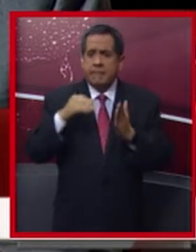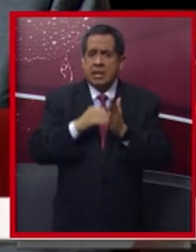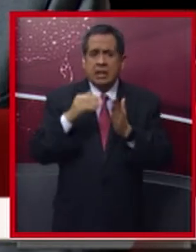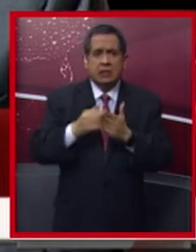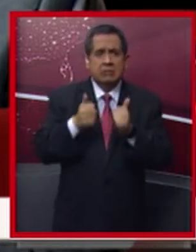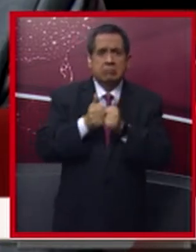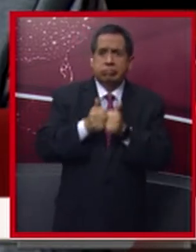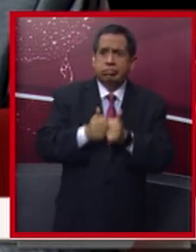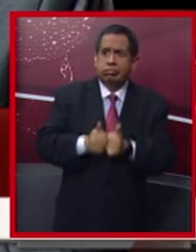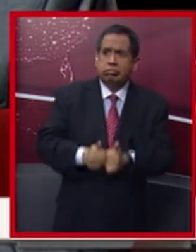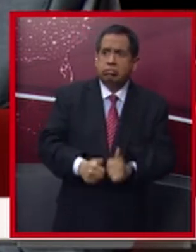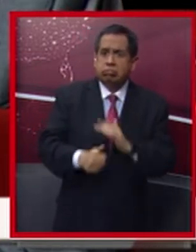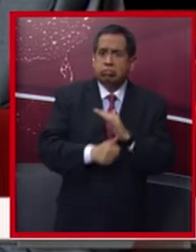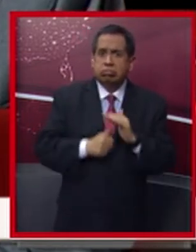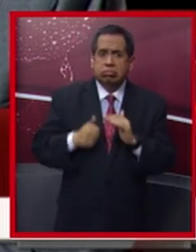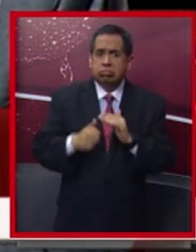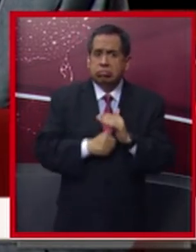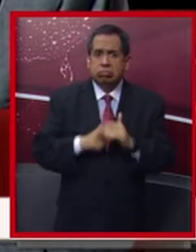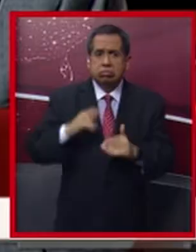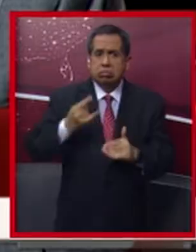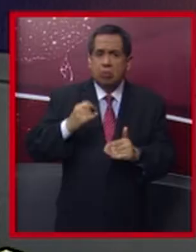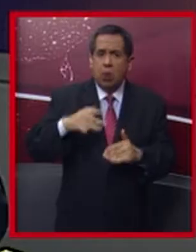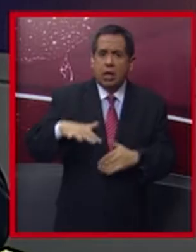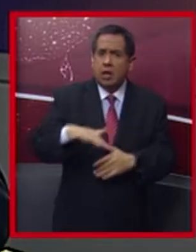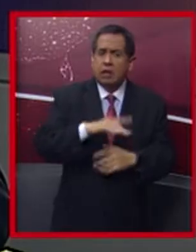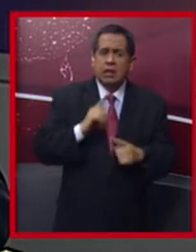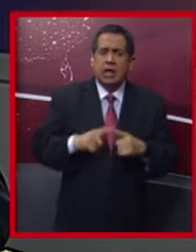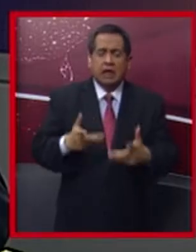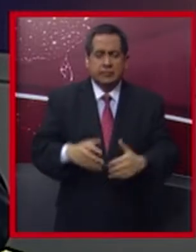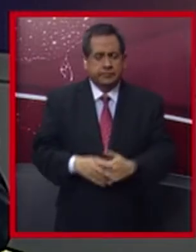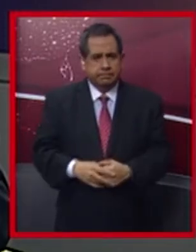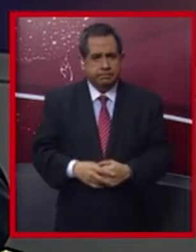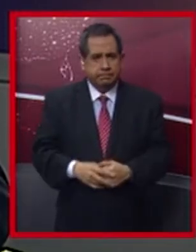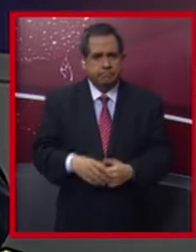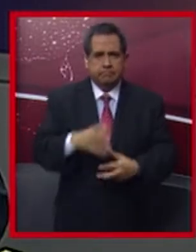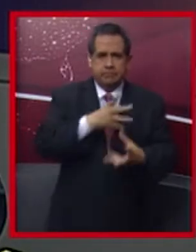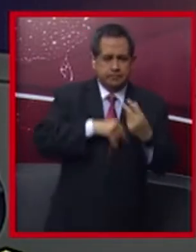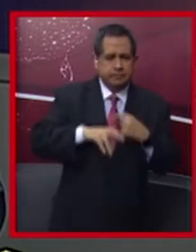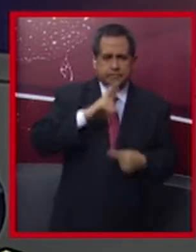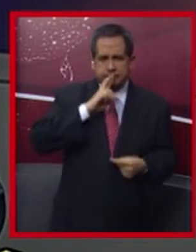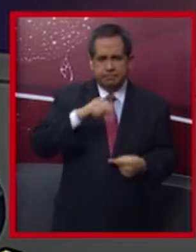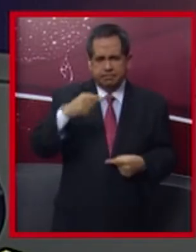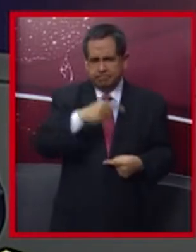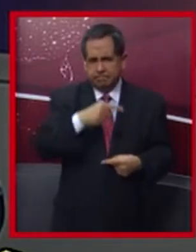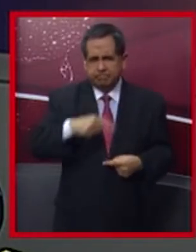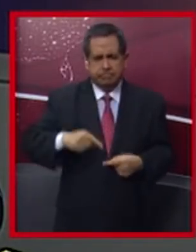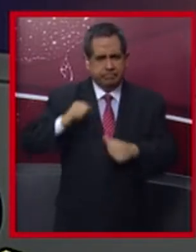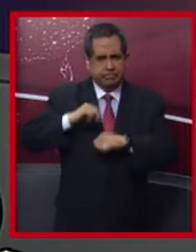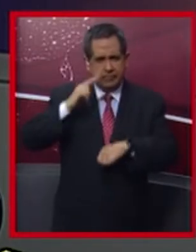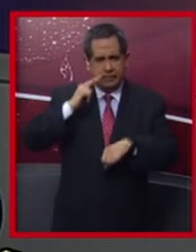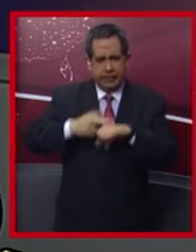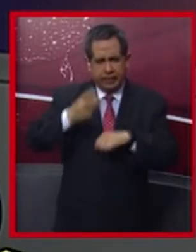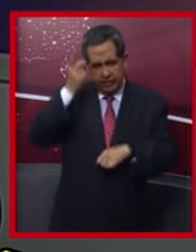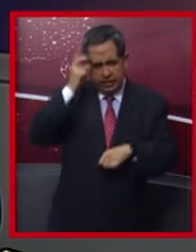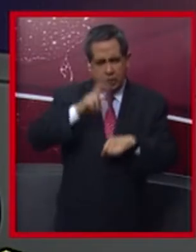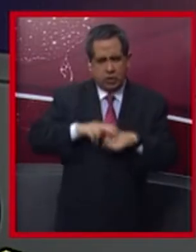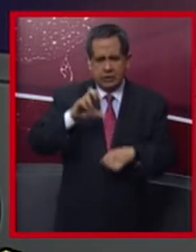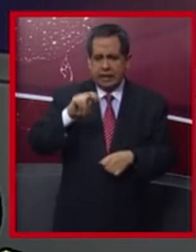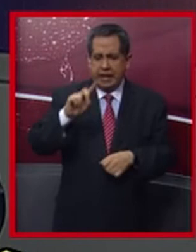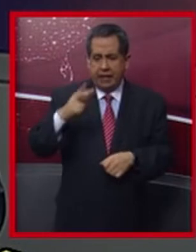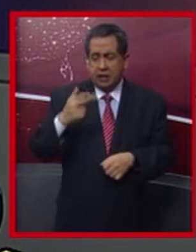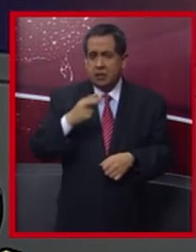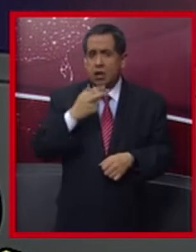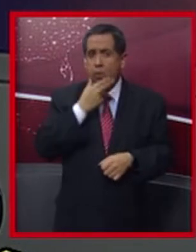están quedando varados? En su respuesta a las intervenciones anteriores, el Ombudsman Nacional, Luis Raúl González